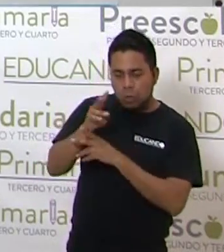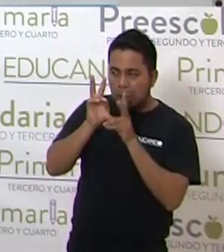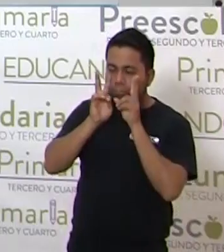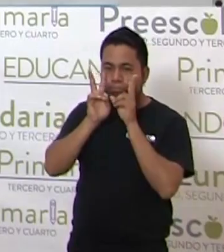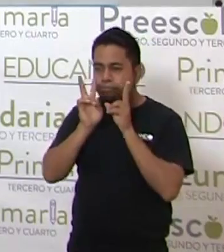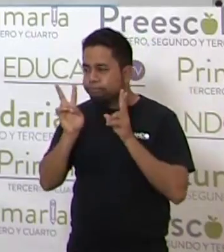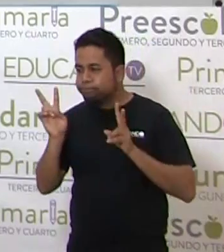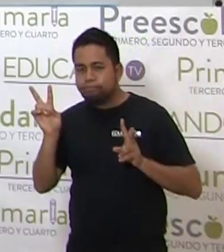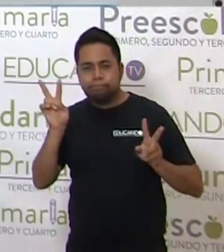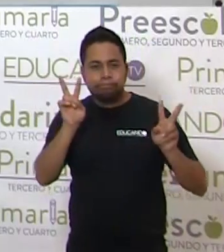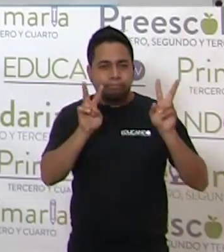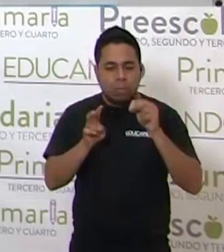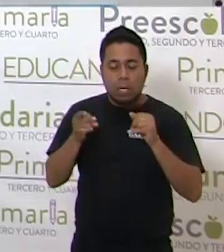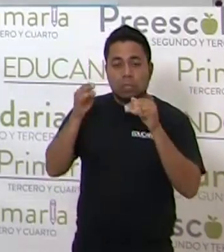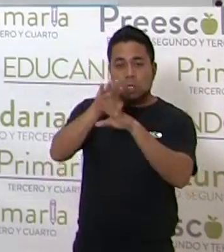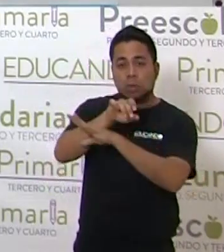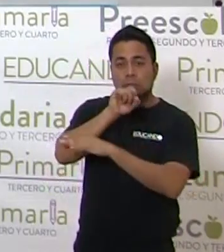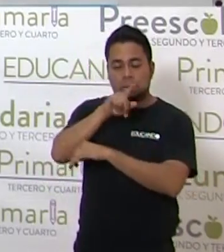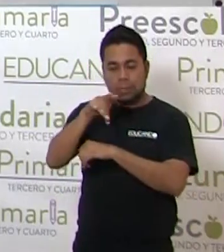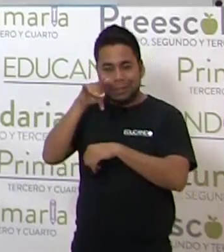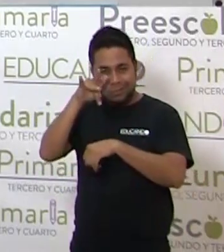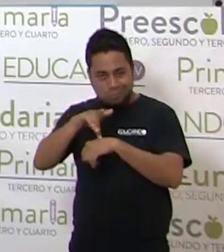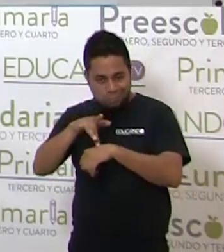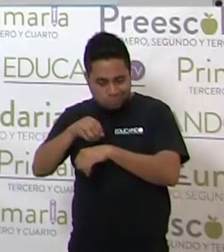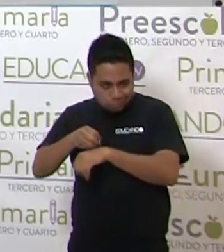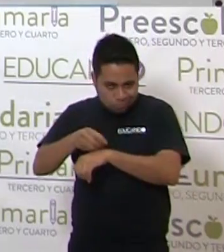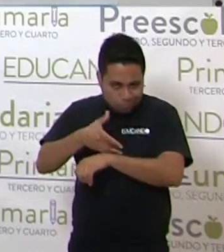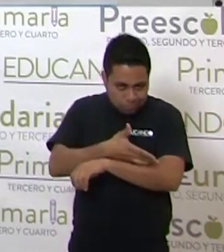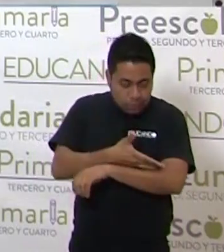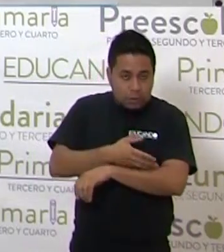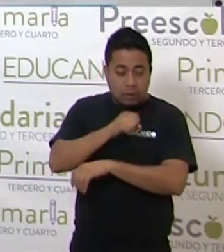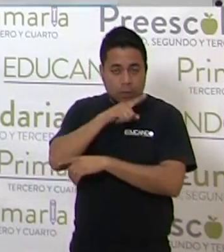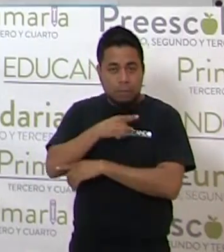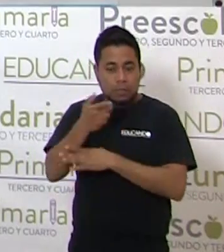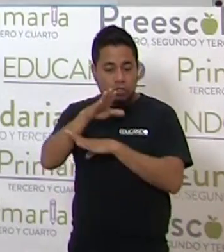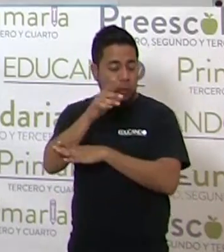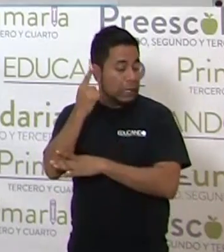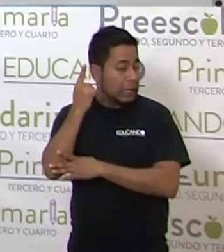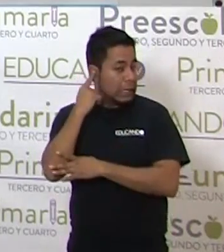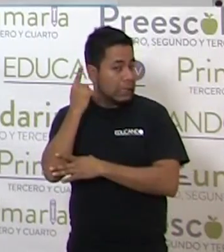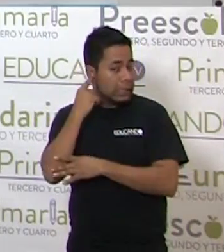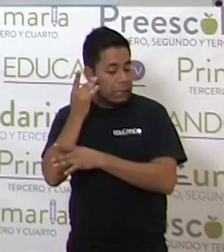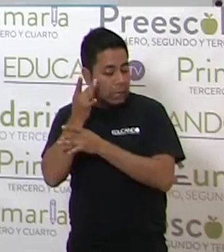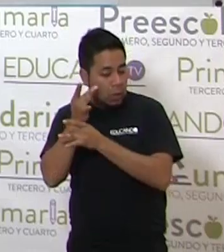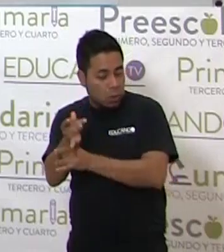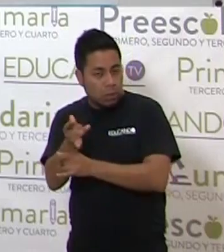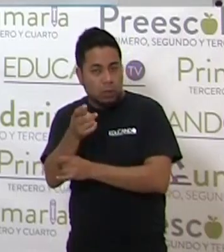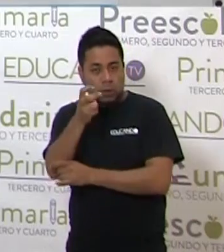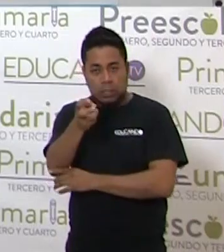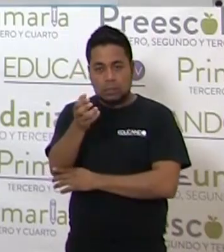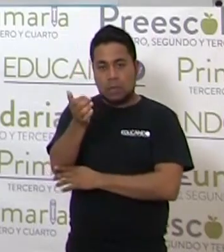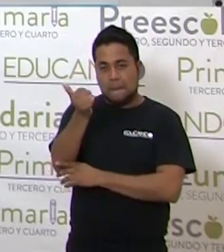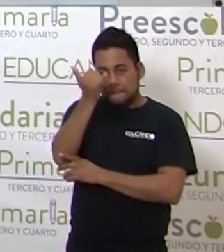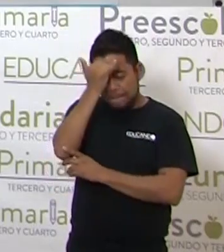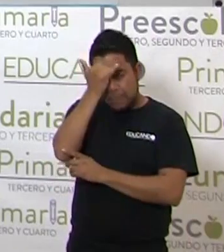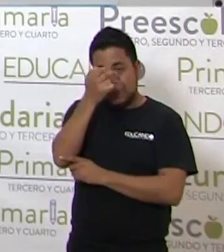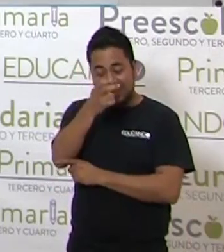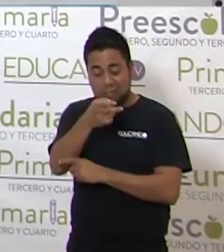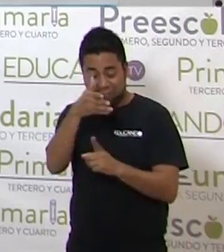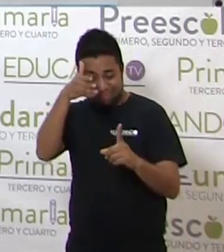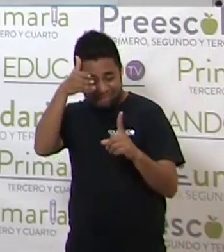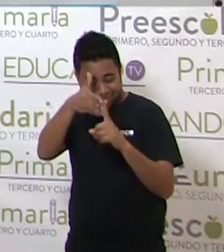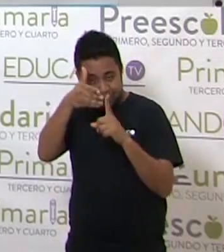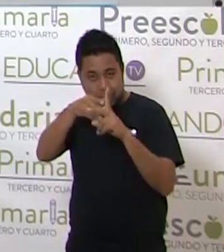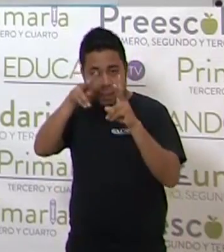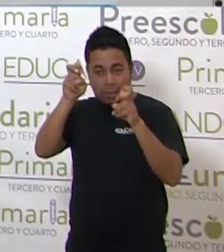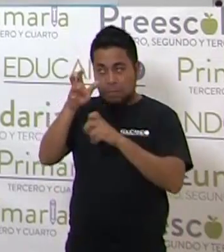visión, cuando nos explica del tacto y del oído de la vaca. ¿Por qué? Ese es el centro del tema,